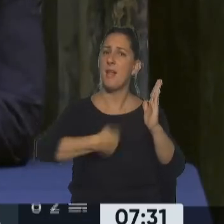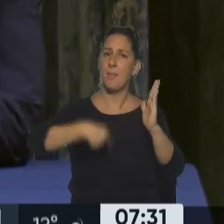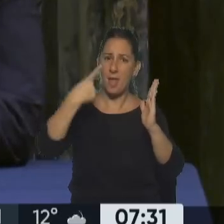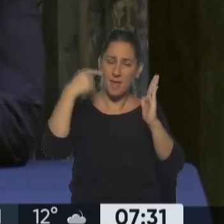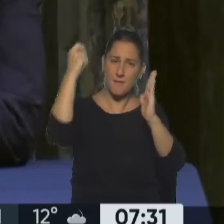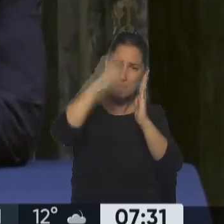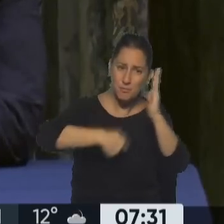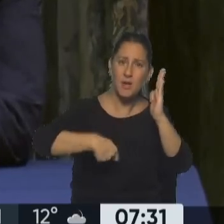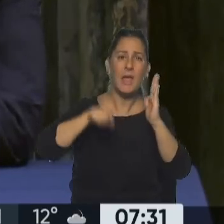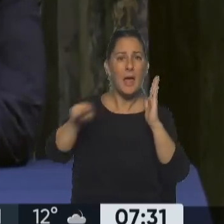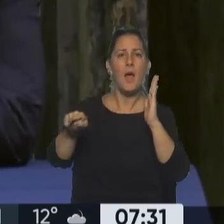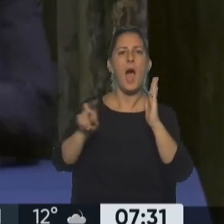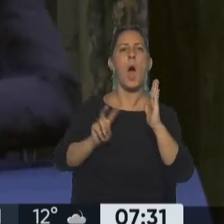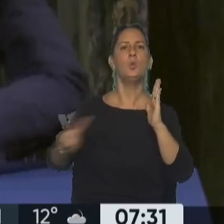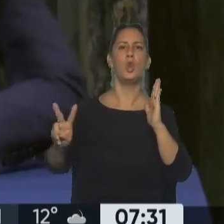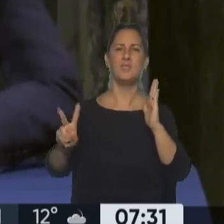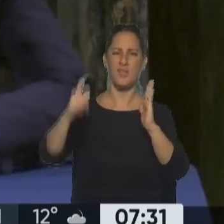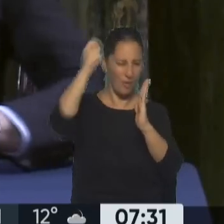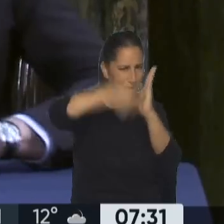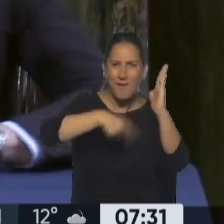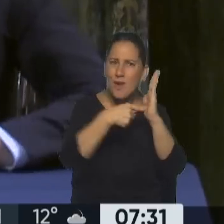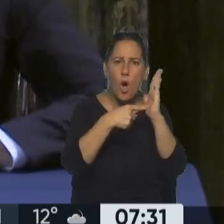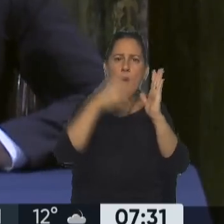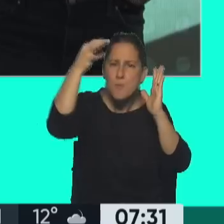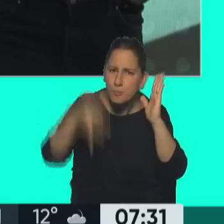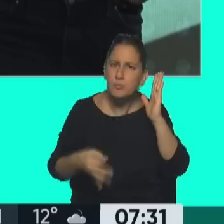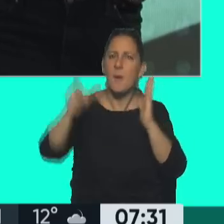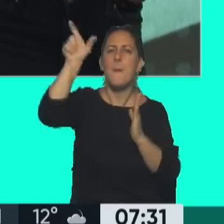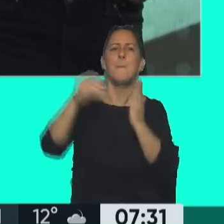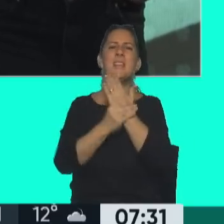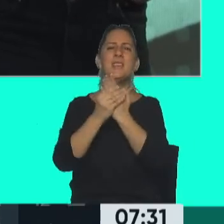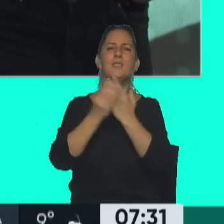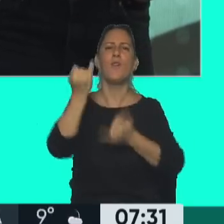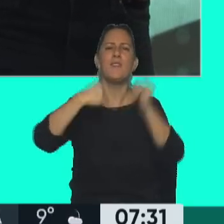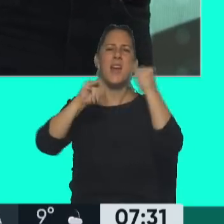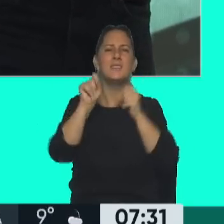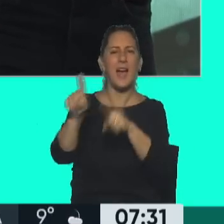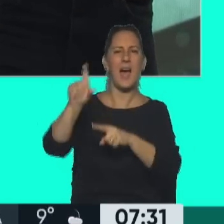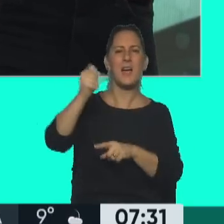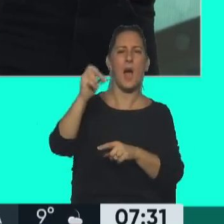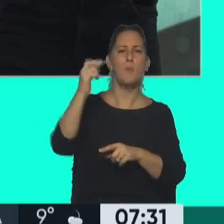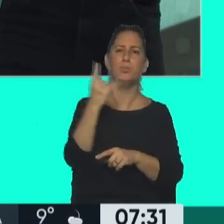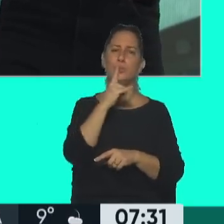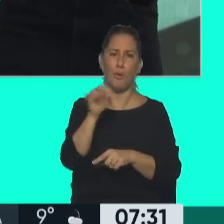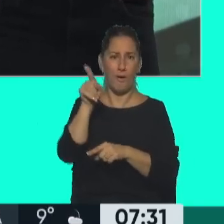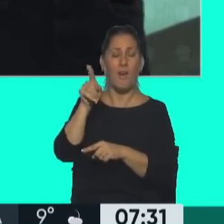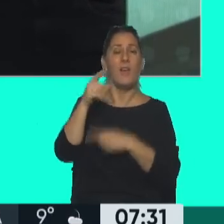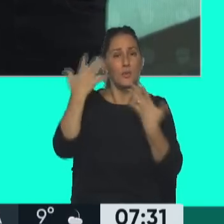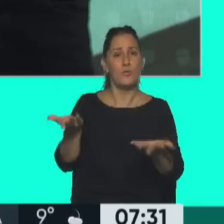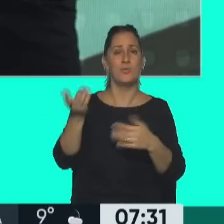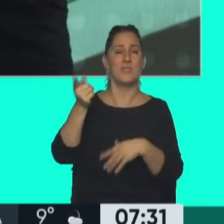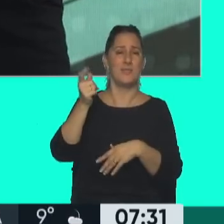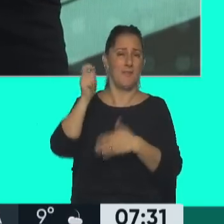Internacional, no estaban autorizados para hacerlo. Le correspondía al ministro de Finanzas, que en su momento era Luis Caputo. No lo firma él, sino que lo firma en